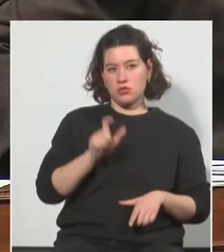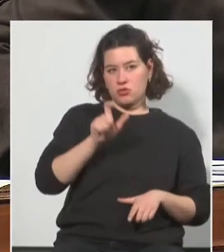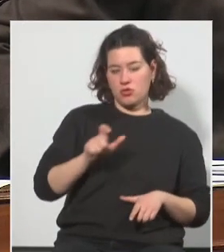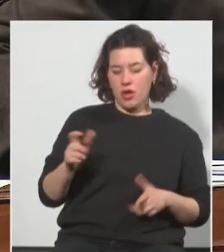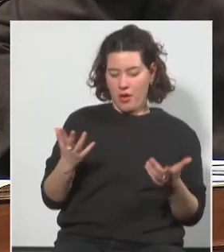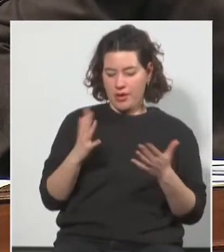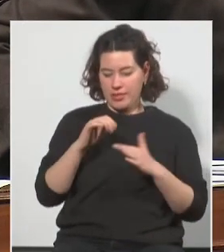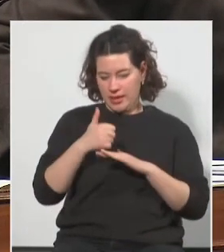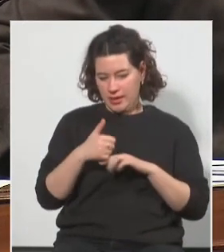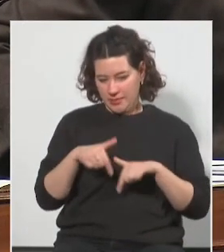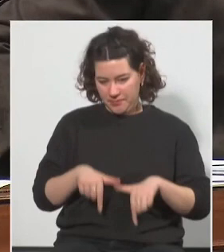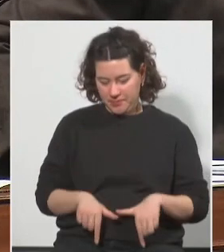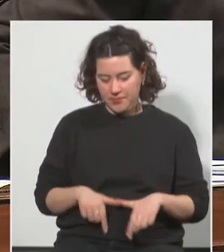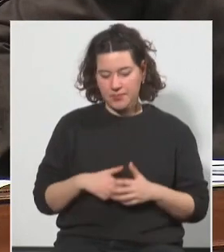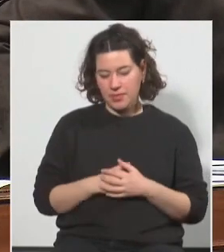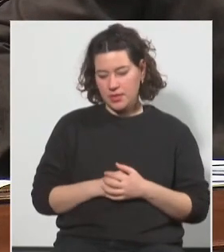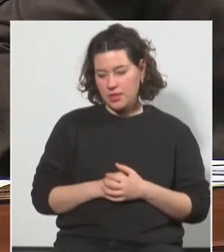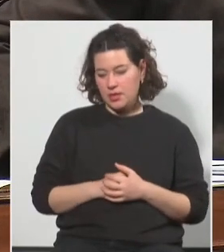presentes.